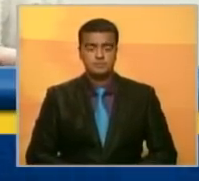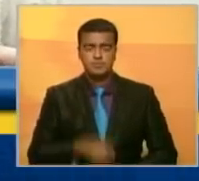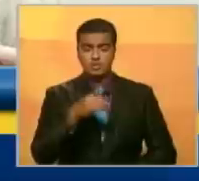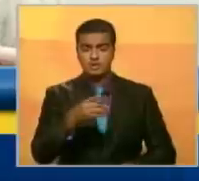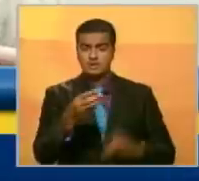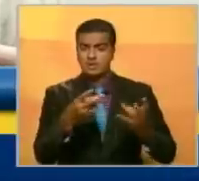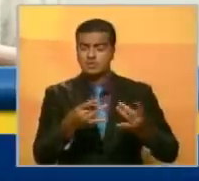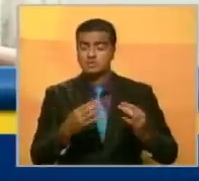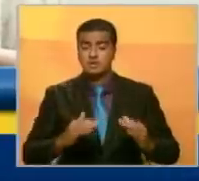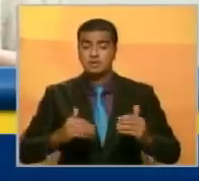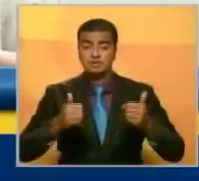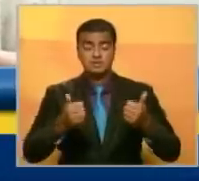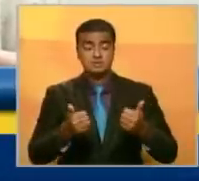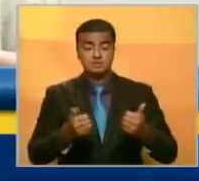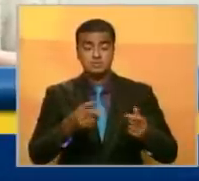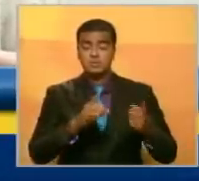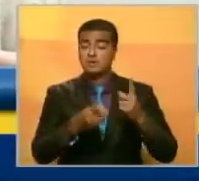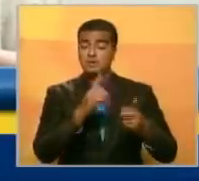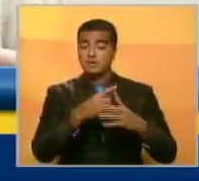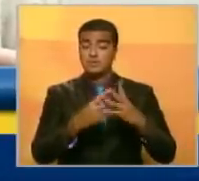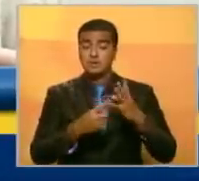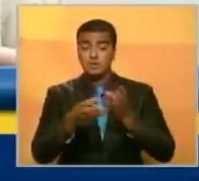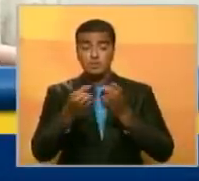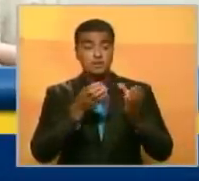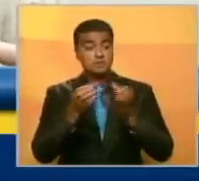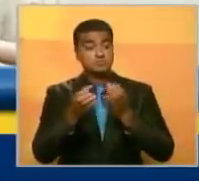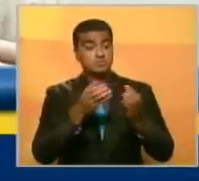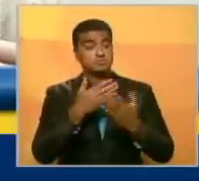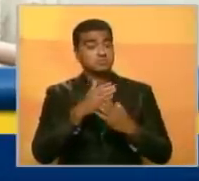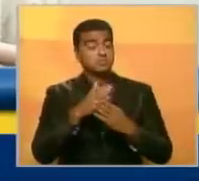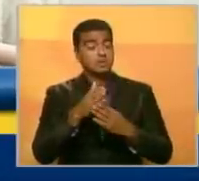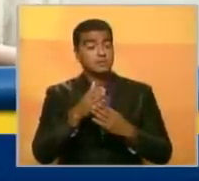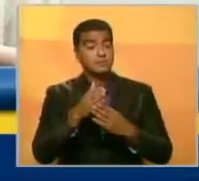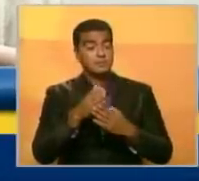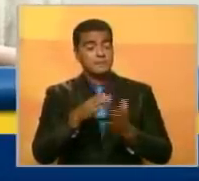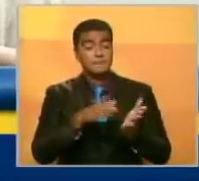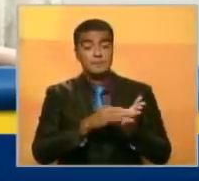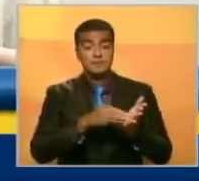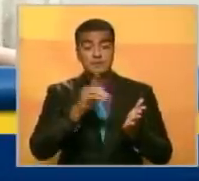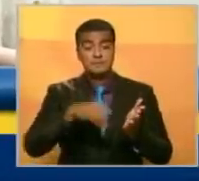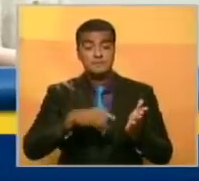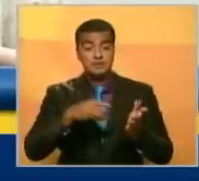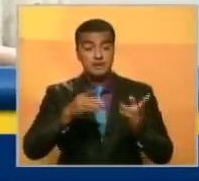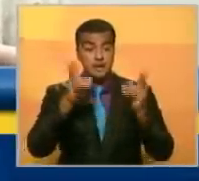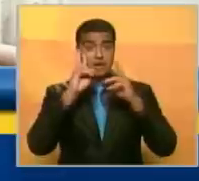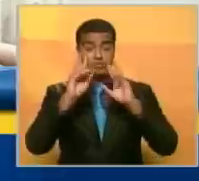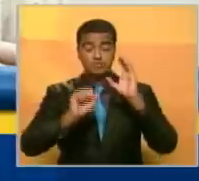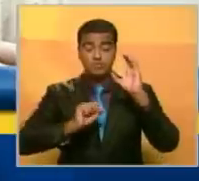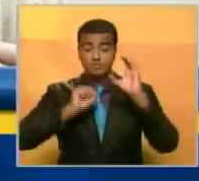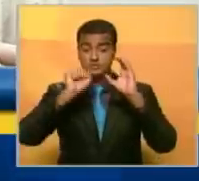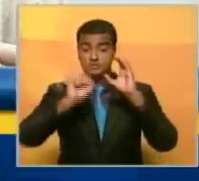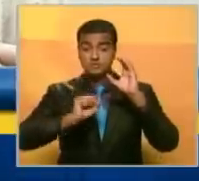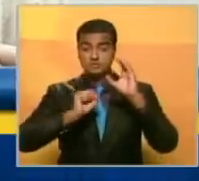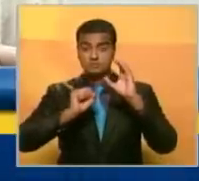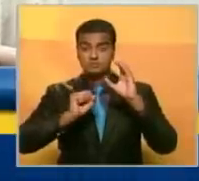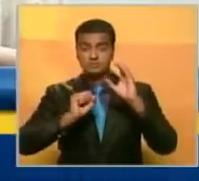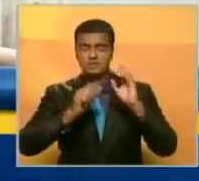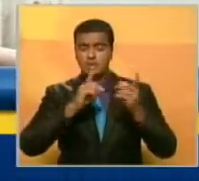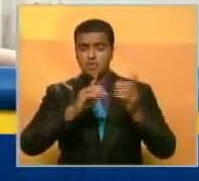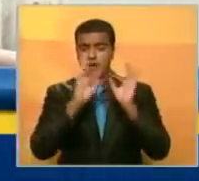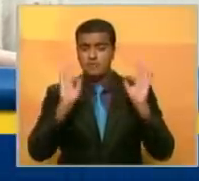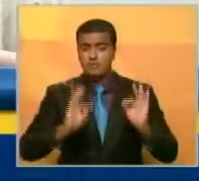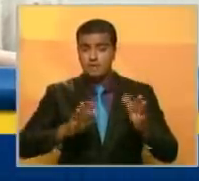que inician con X o determinados medios de comunicación, ya sea impresos u audiovisuales, y de una manera